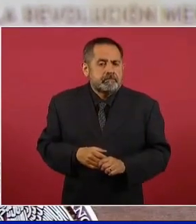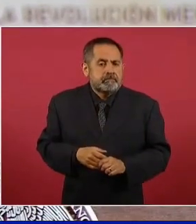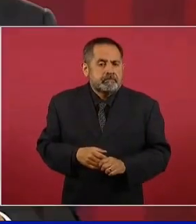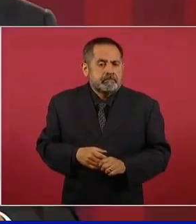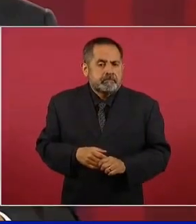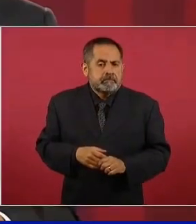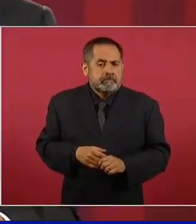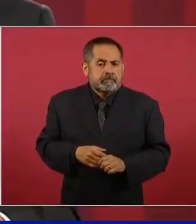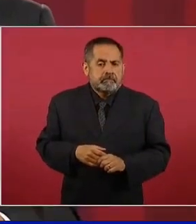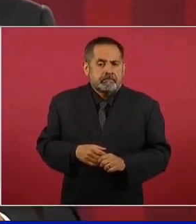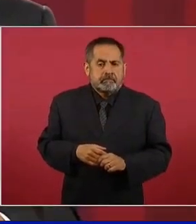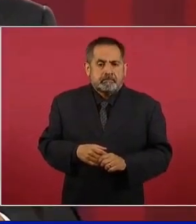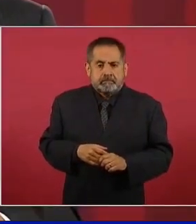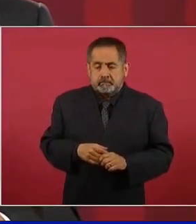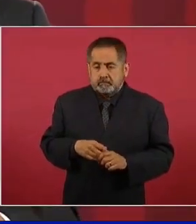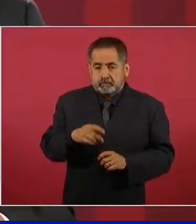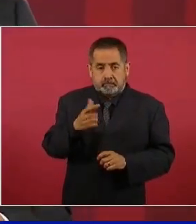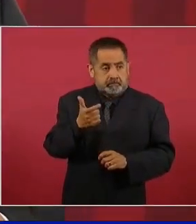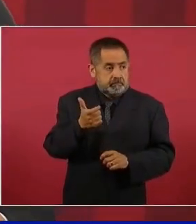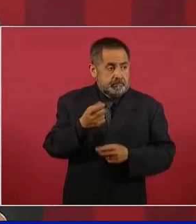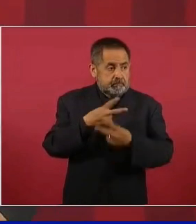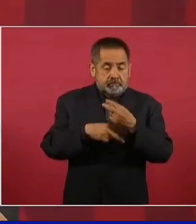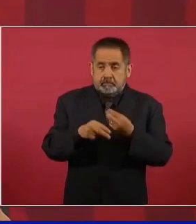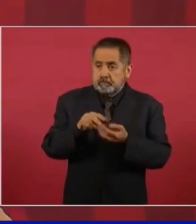sin crecimiento económico,